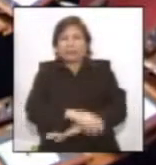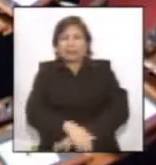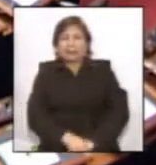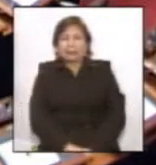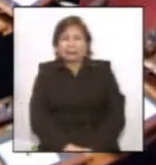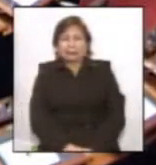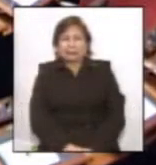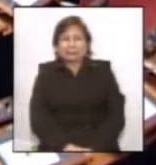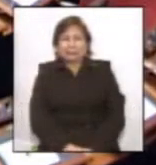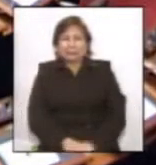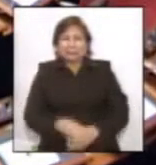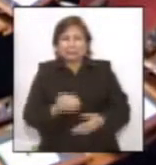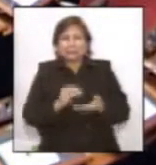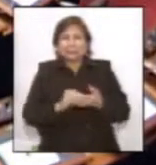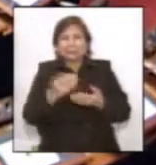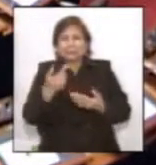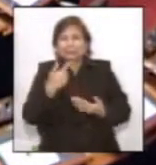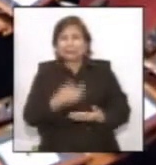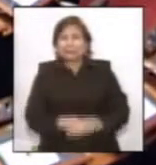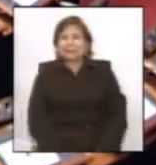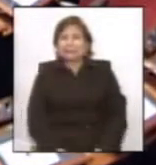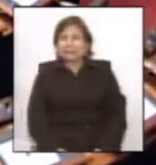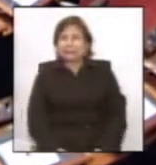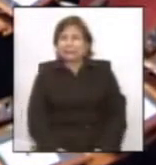3:30 de la tarde, ¿no?